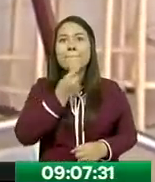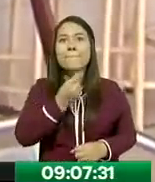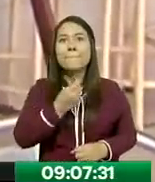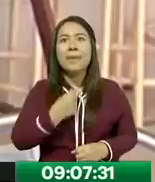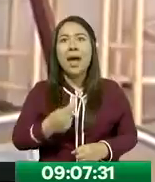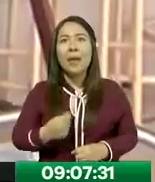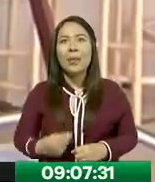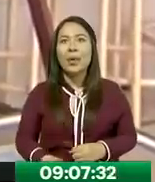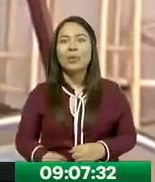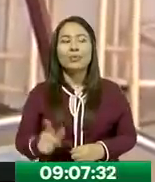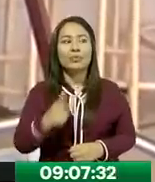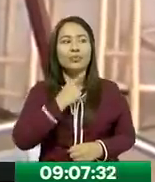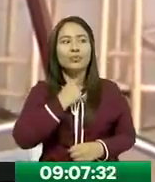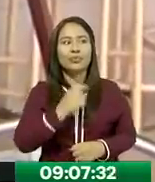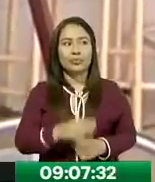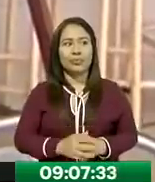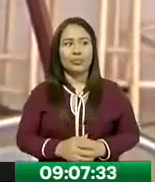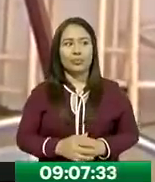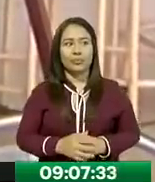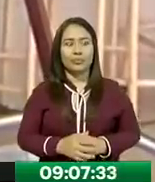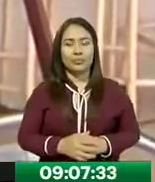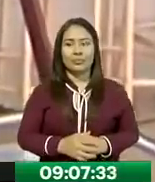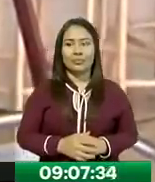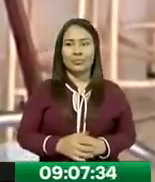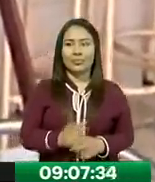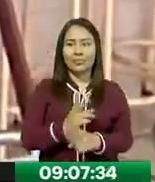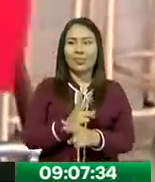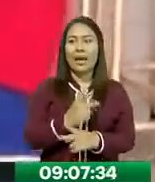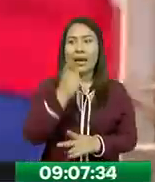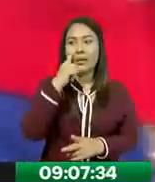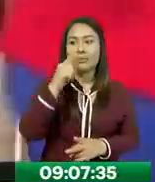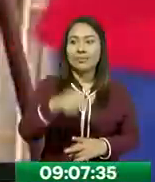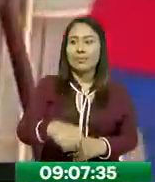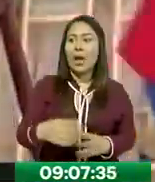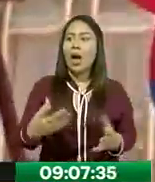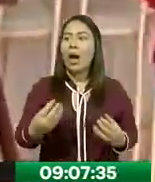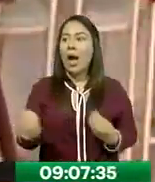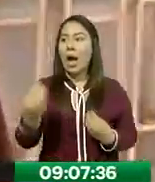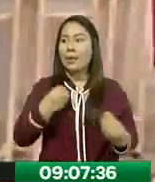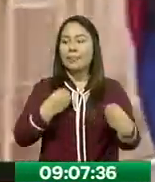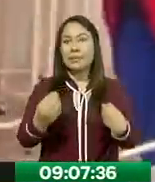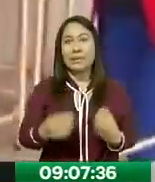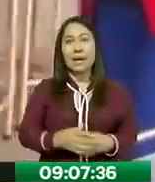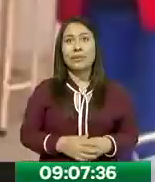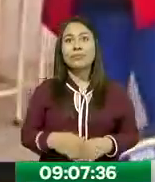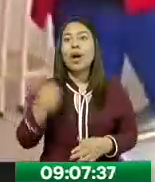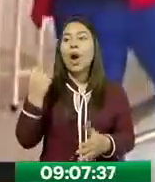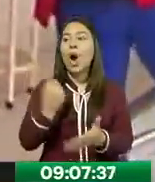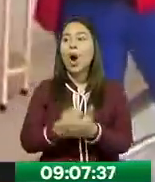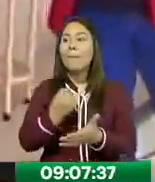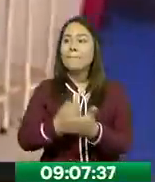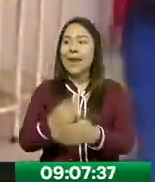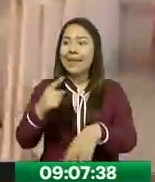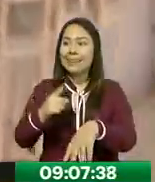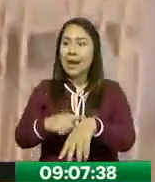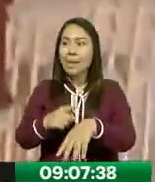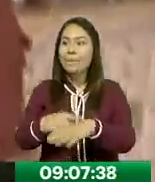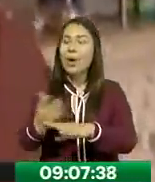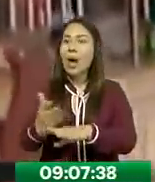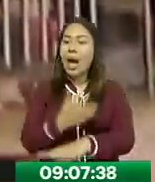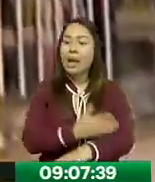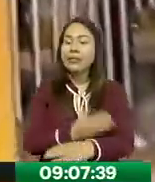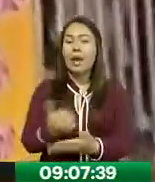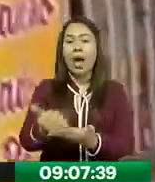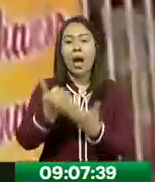Pili? ¿Cómo hago para economizarme unos dolaritos? Pues aquí les voy a ir relatando. Comprar con tiempo nos ayuda, porque de esta